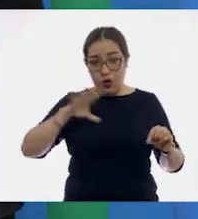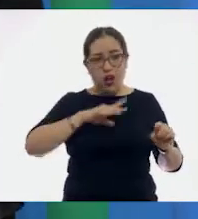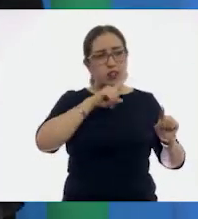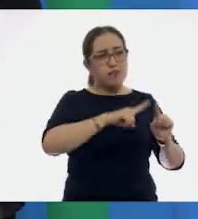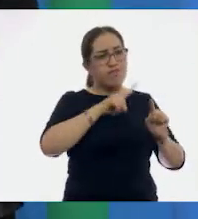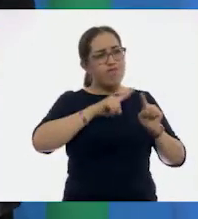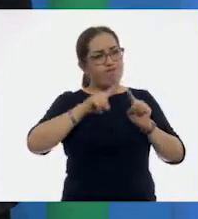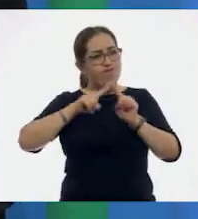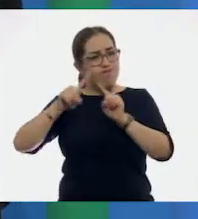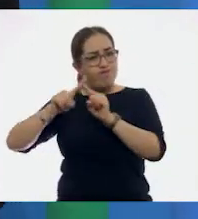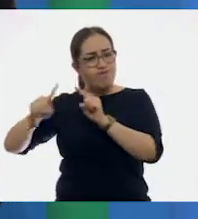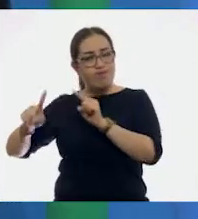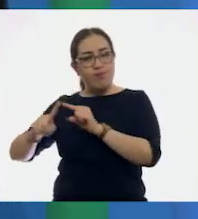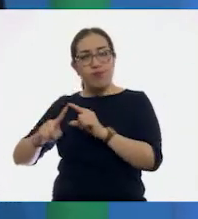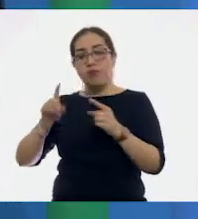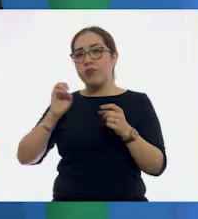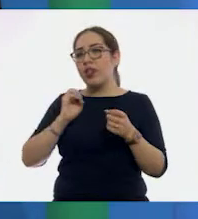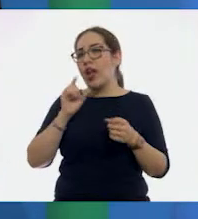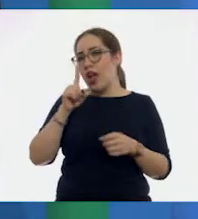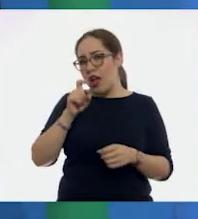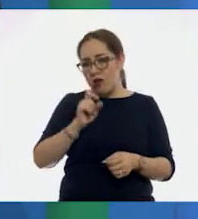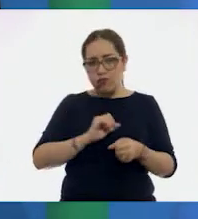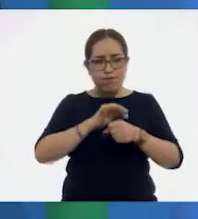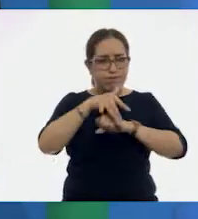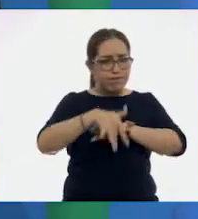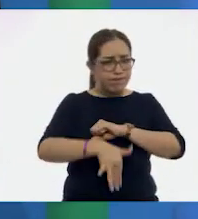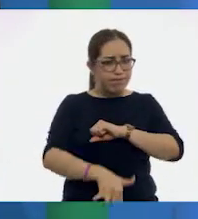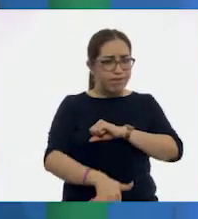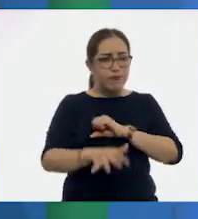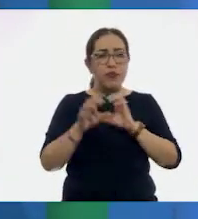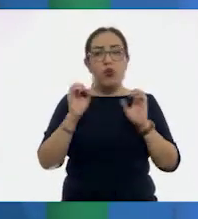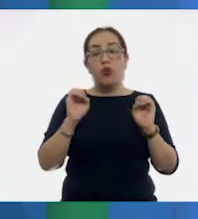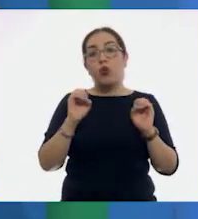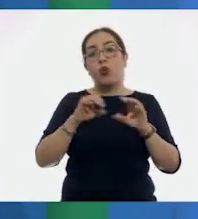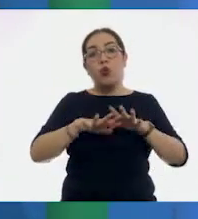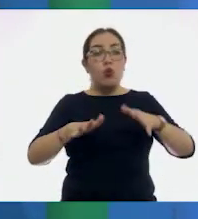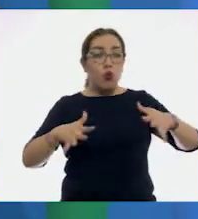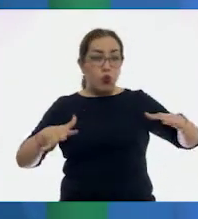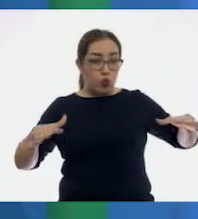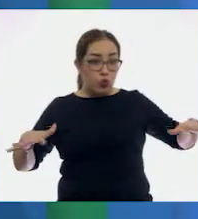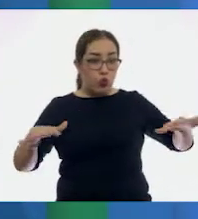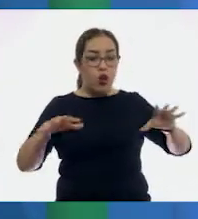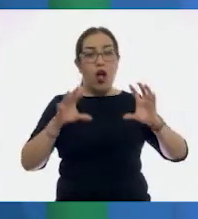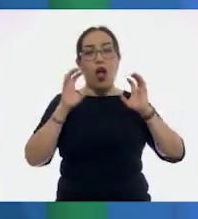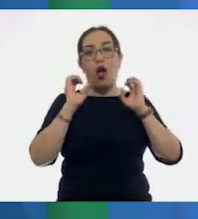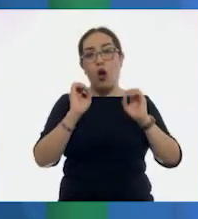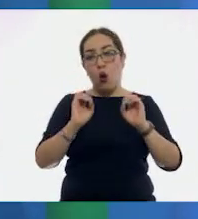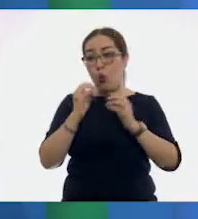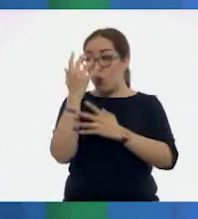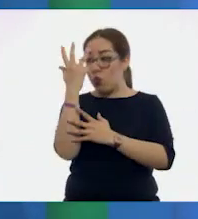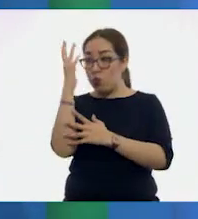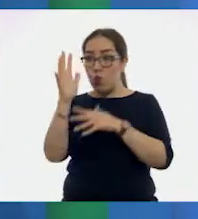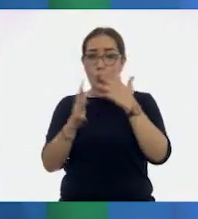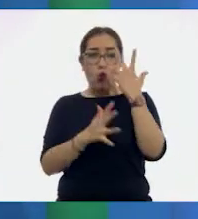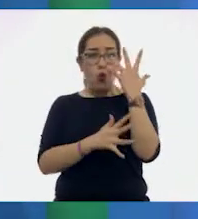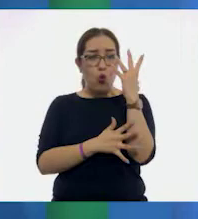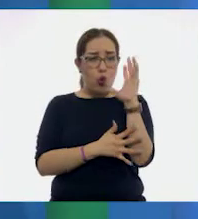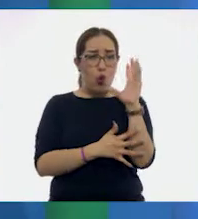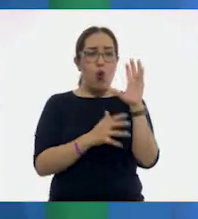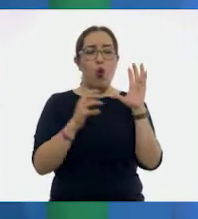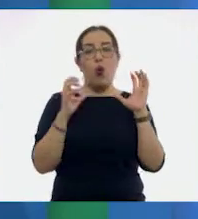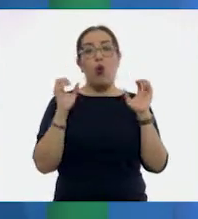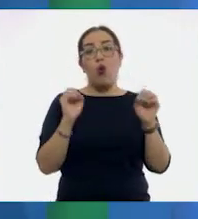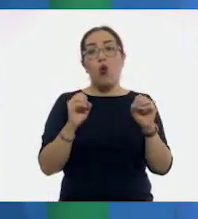los manglares, los arrecifes de coral, los bosques, selvas, matorrales o desiertos